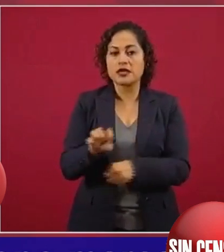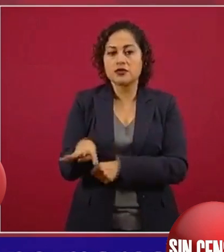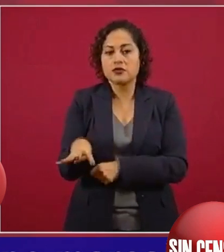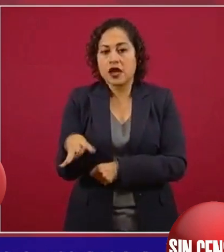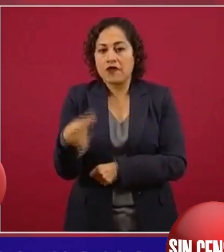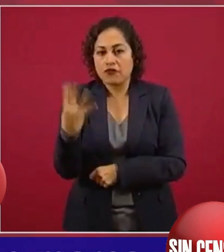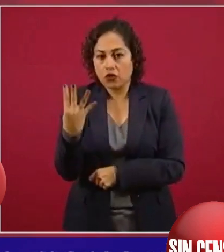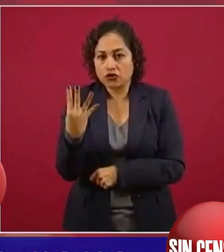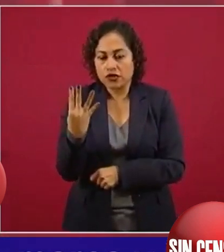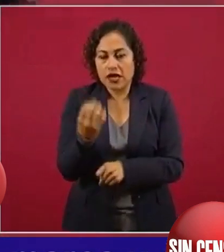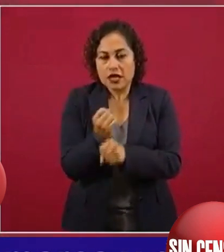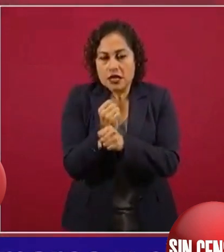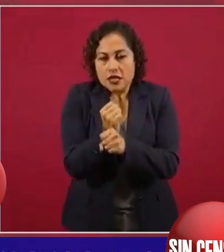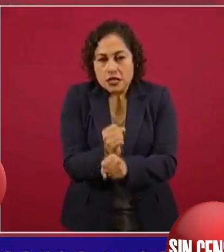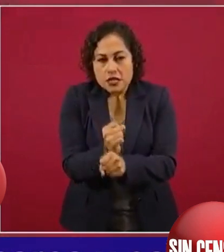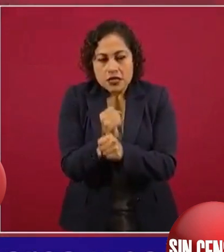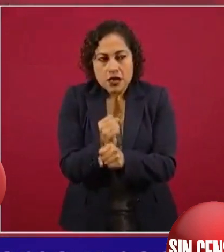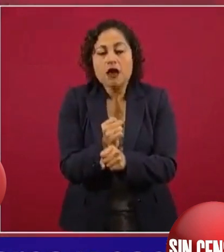Entonces,